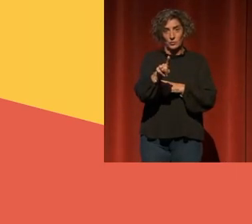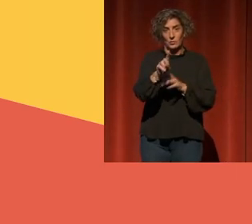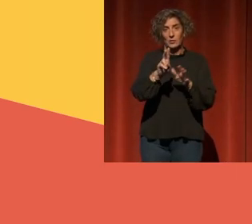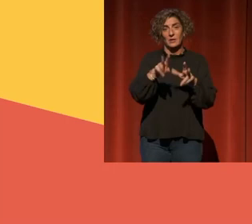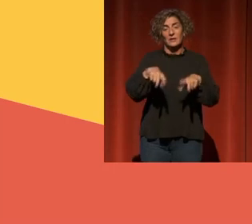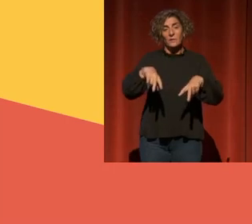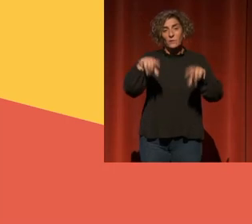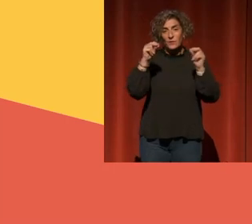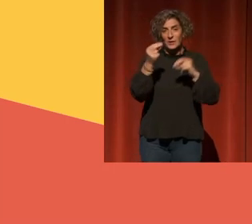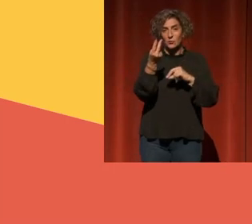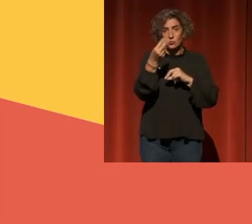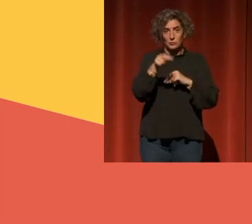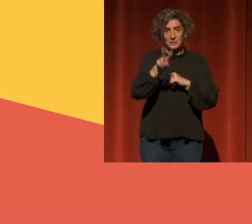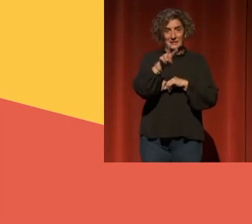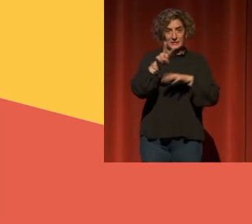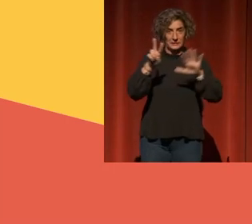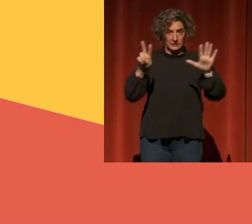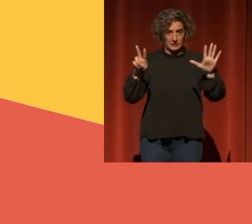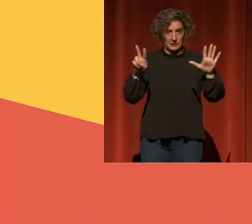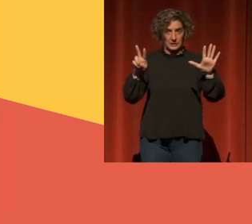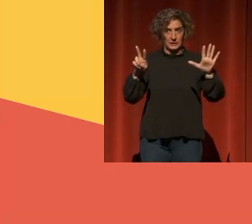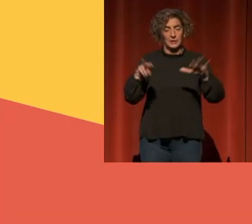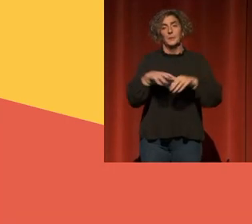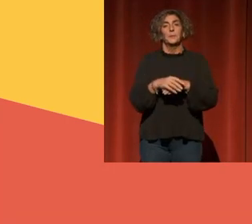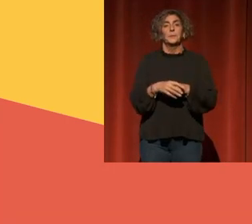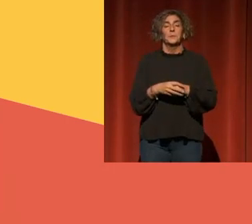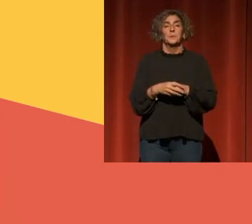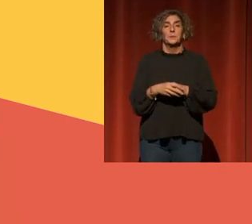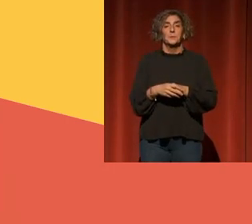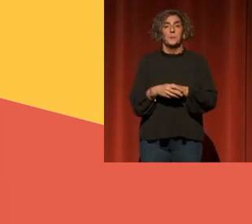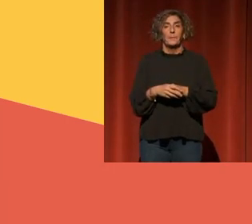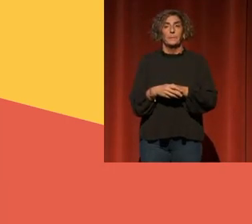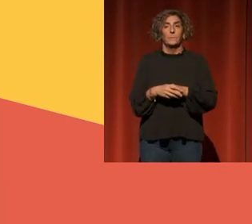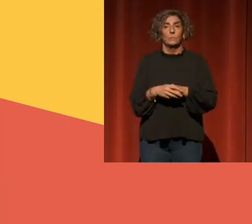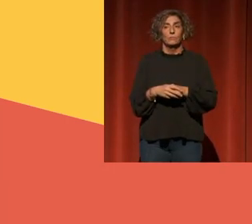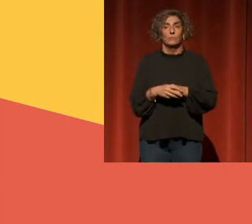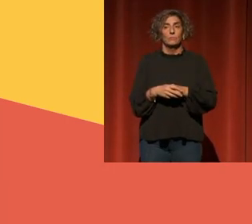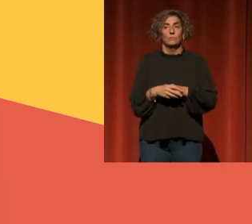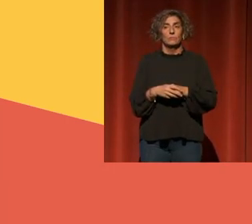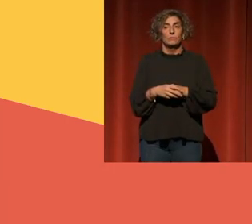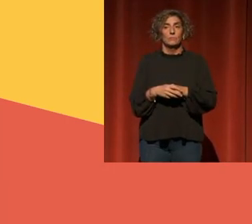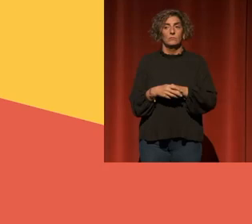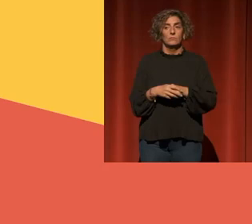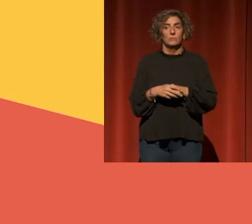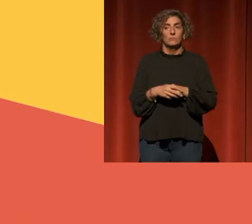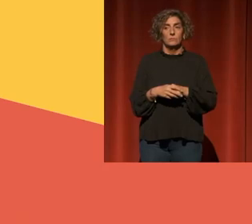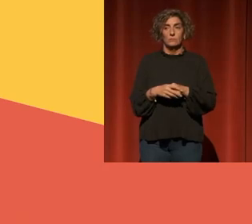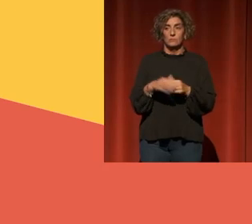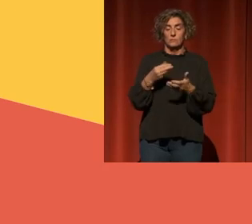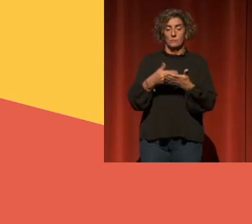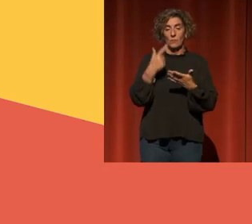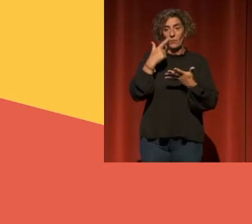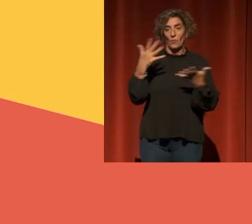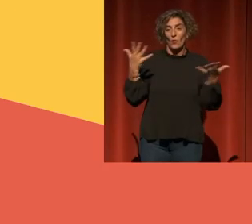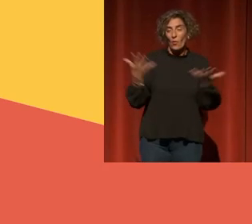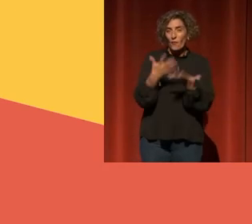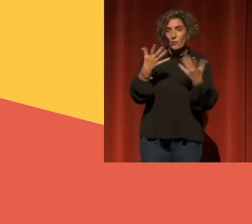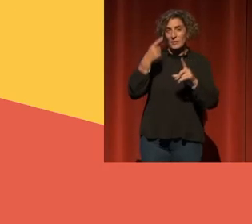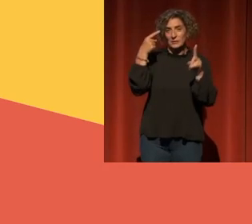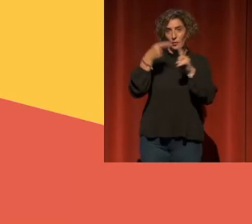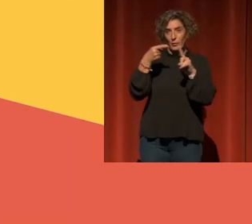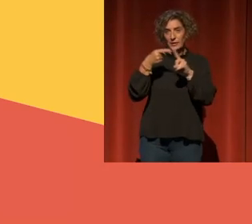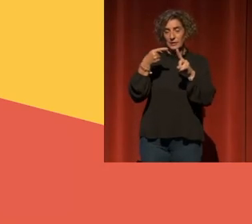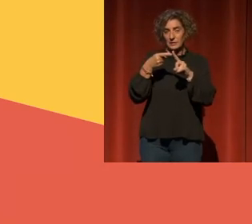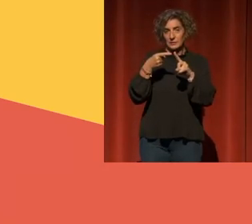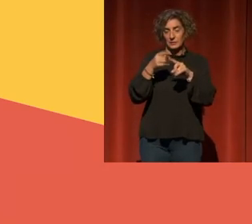año 2027 además de poner Bueno fomentar lo que son los objetivos de desarrollo